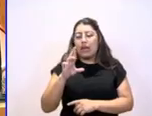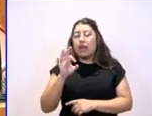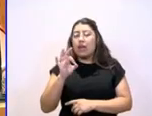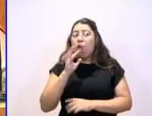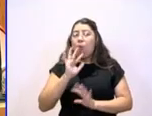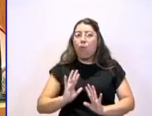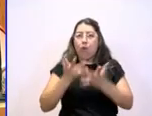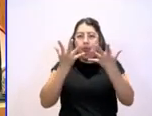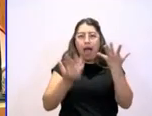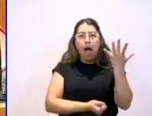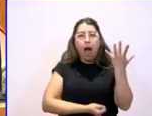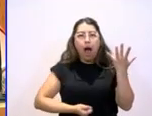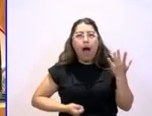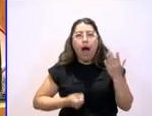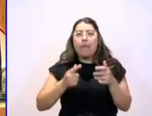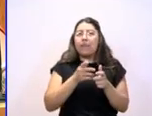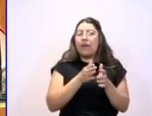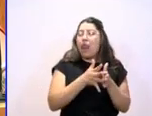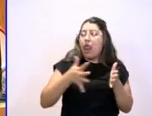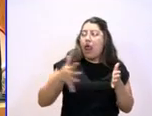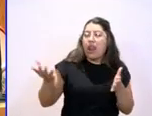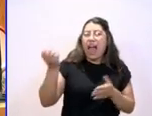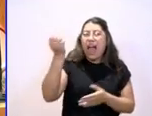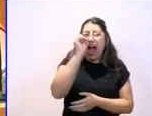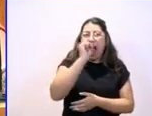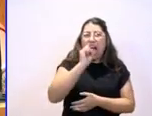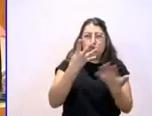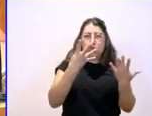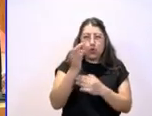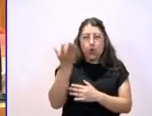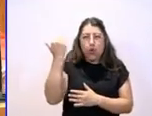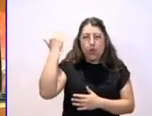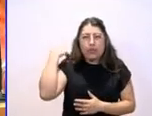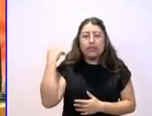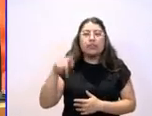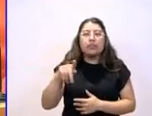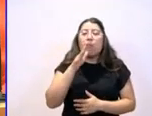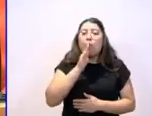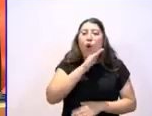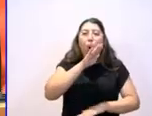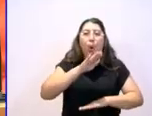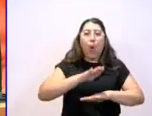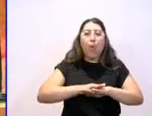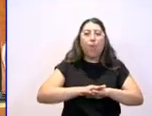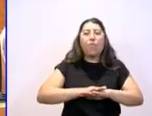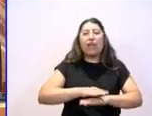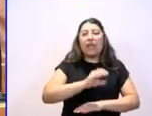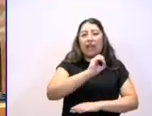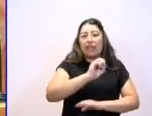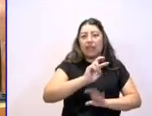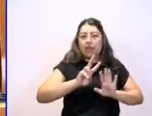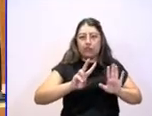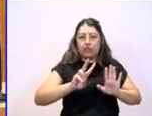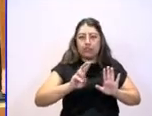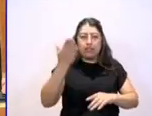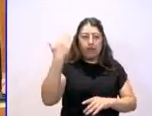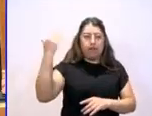larga, exigiendo allá por los años 90 el cumplimiento de ese 0,7. Allá por los años